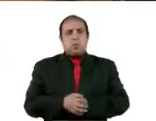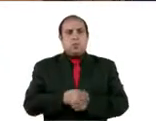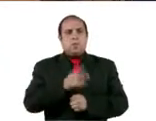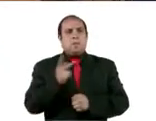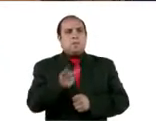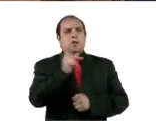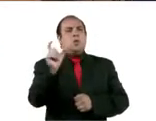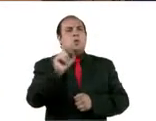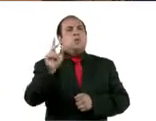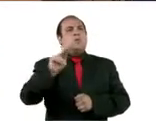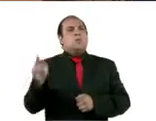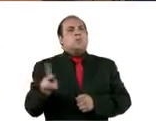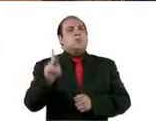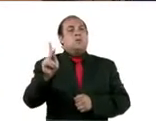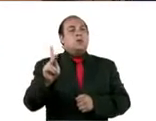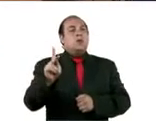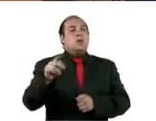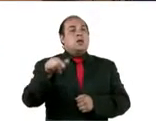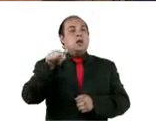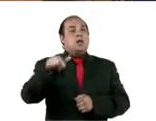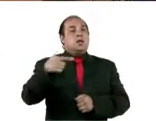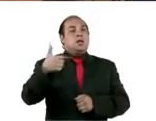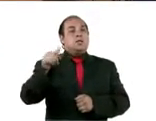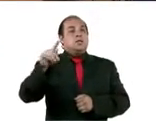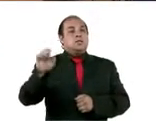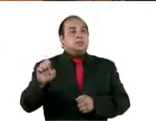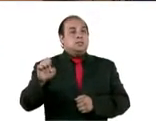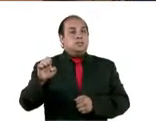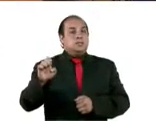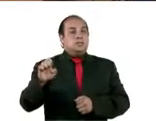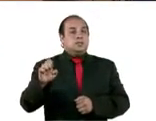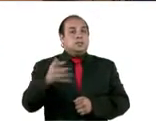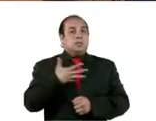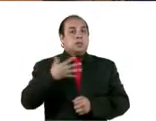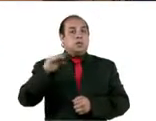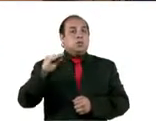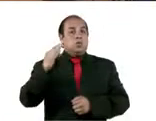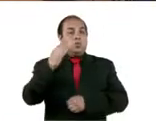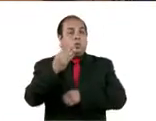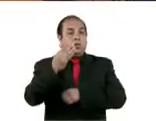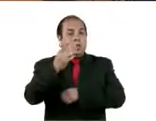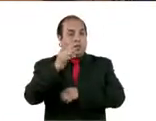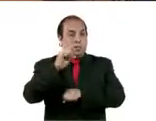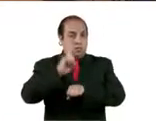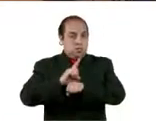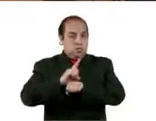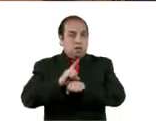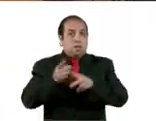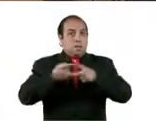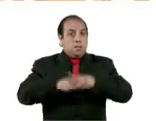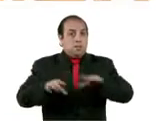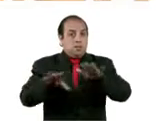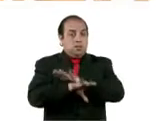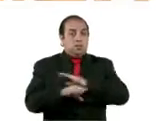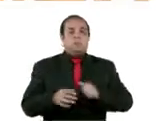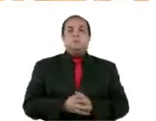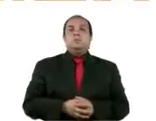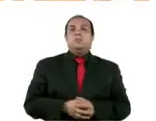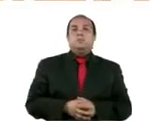lo publicaría pues ya en Gaceta Capitalina para que tengan esos 90 días para comenzar los cambios? Tiene